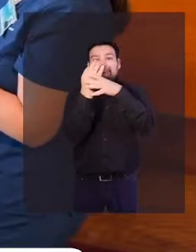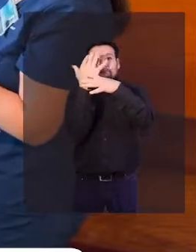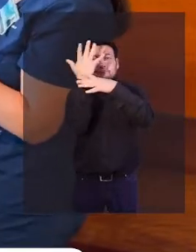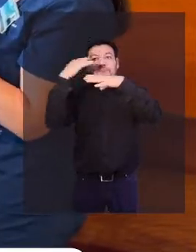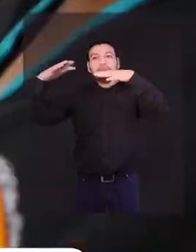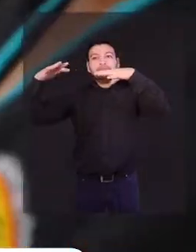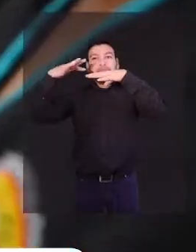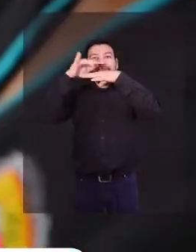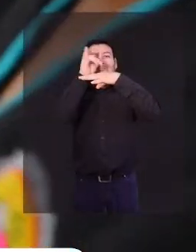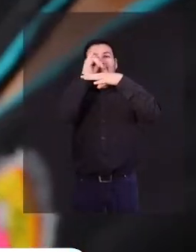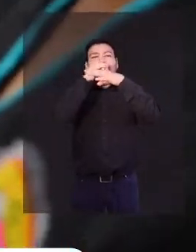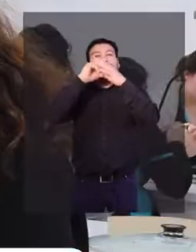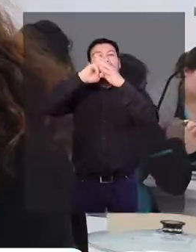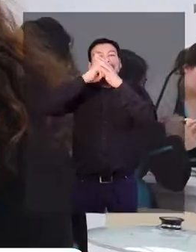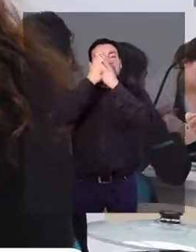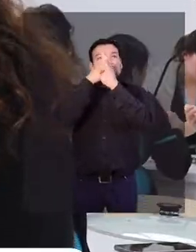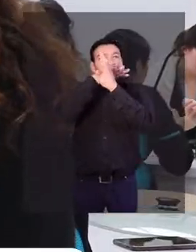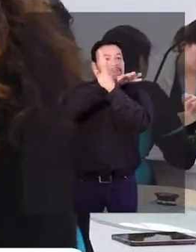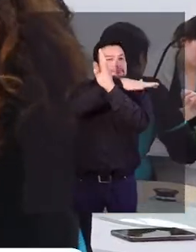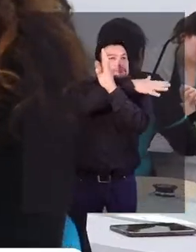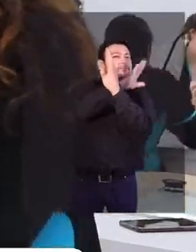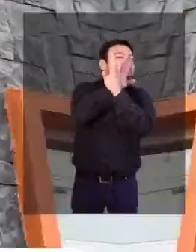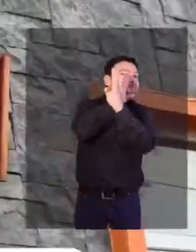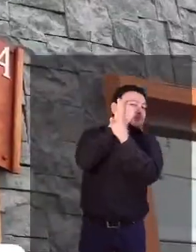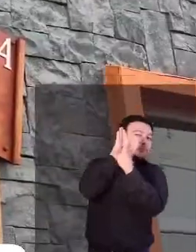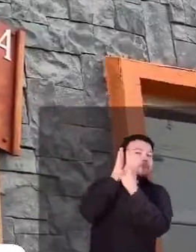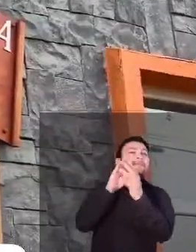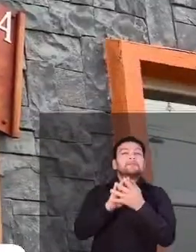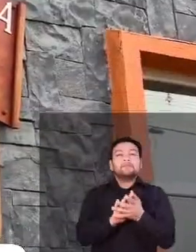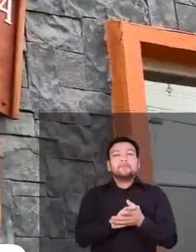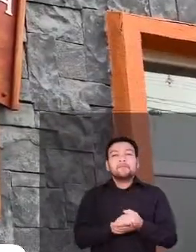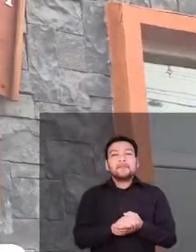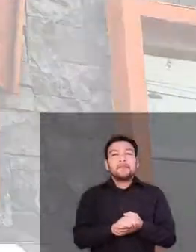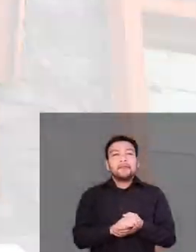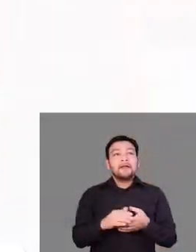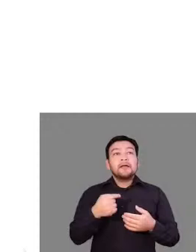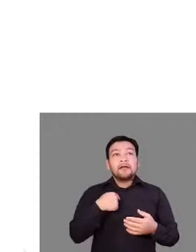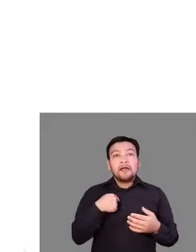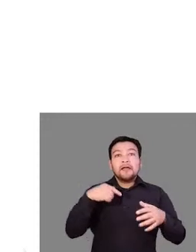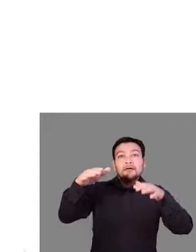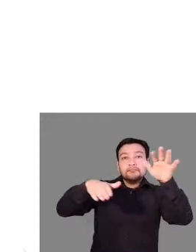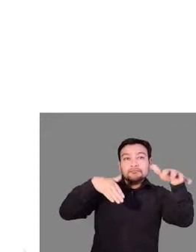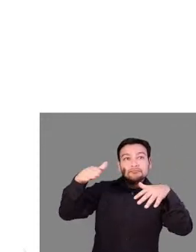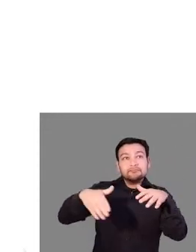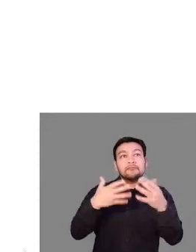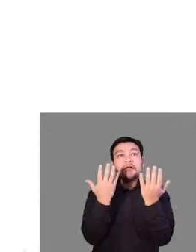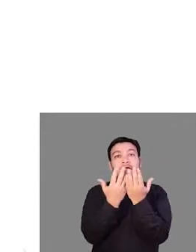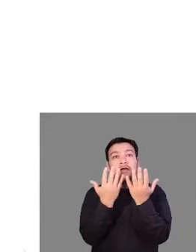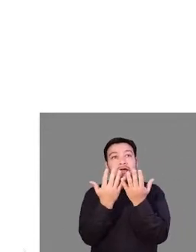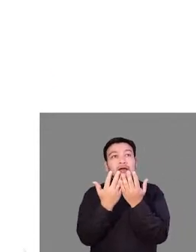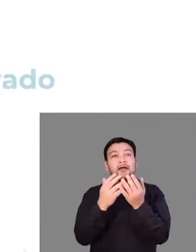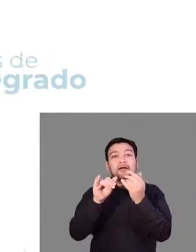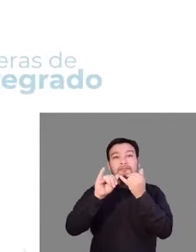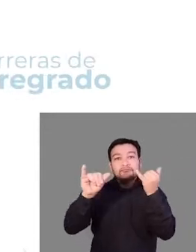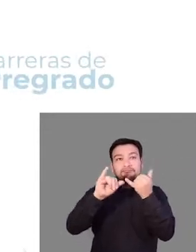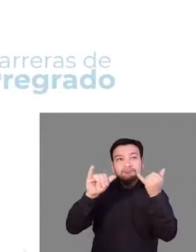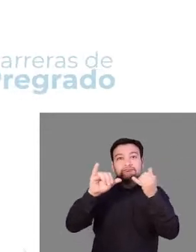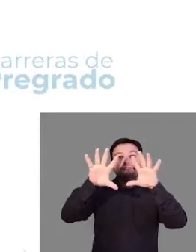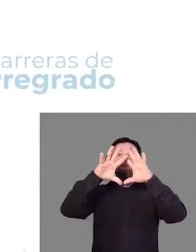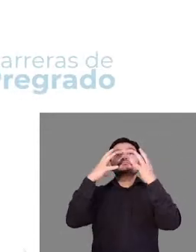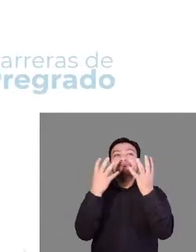ingeniería y tecnología y pedagogías. Nuestra universidad cuenta con 5 institutos, 5